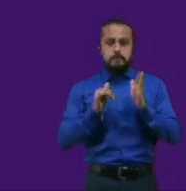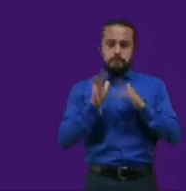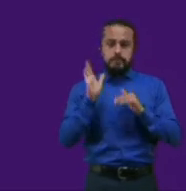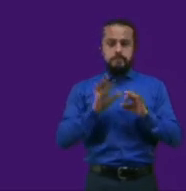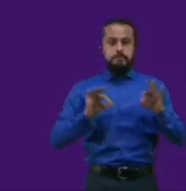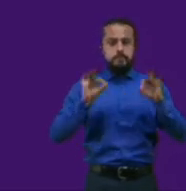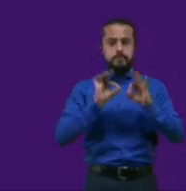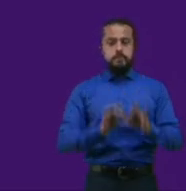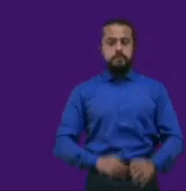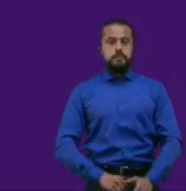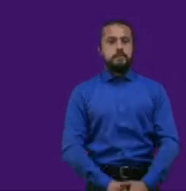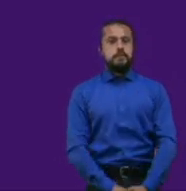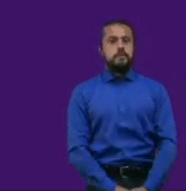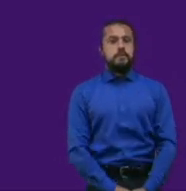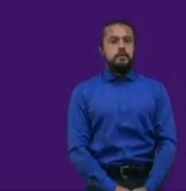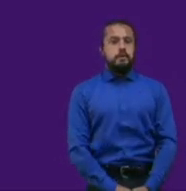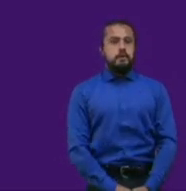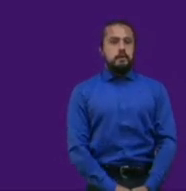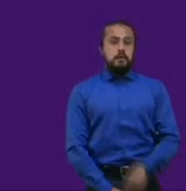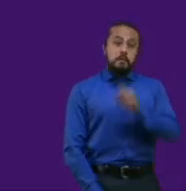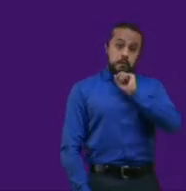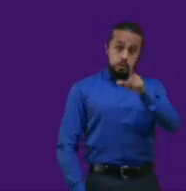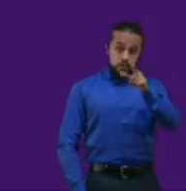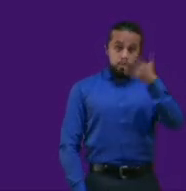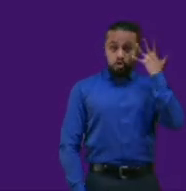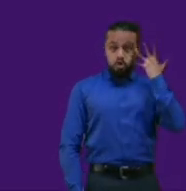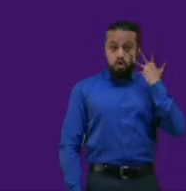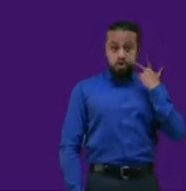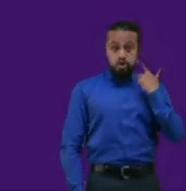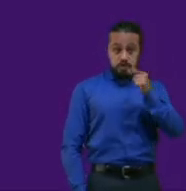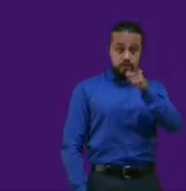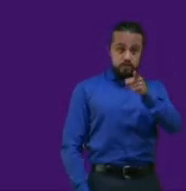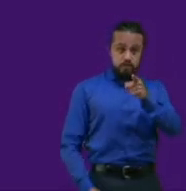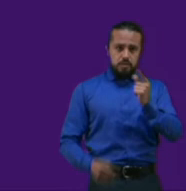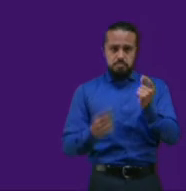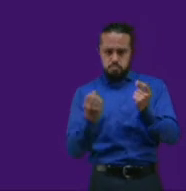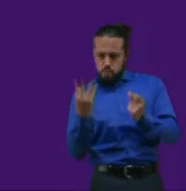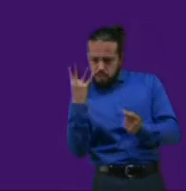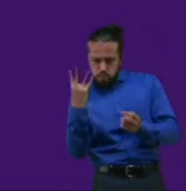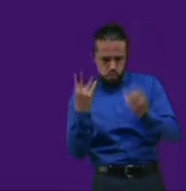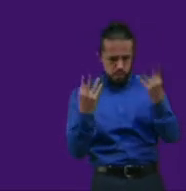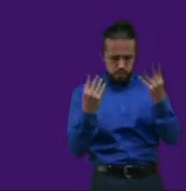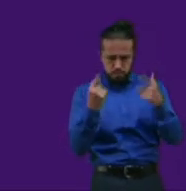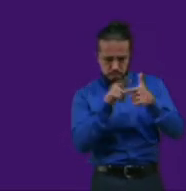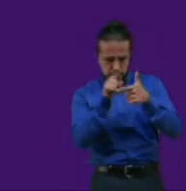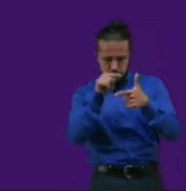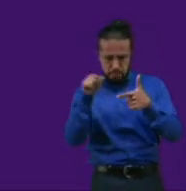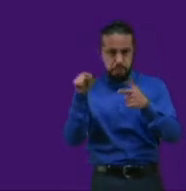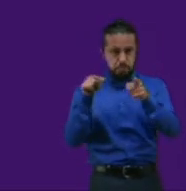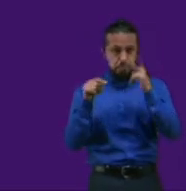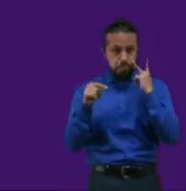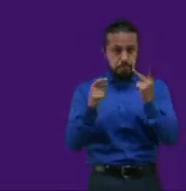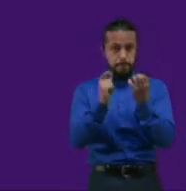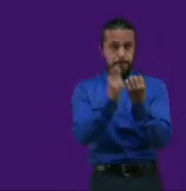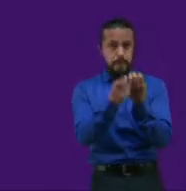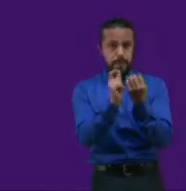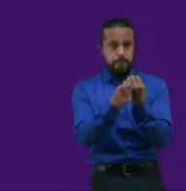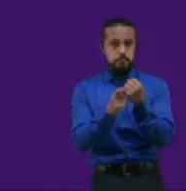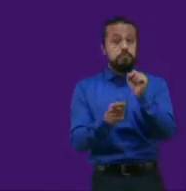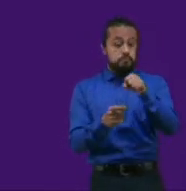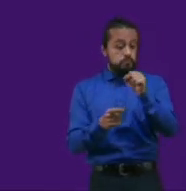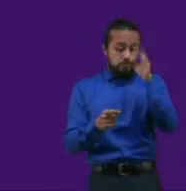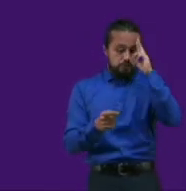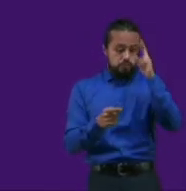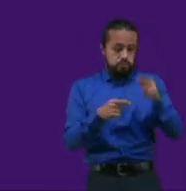una variable que tú mides a diario en tu negocio? Sí, claro. Claro, claro. Y eso tiene que ver de nuevo con los cohortes y las cosechas, ¿no?